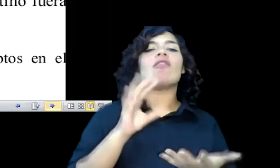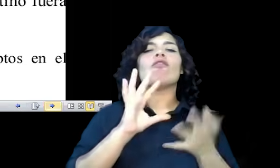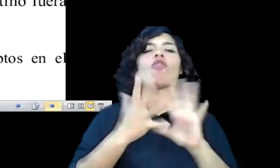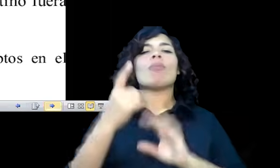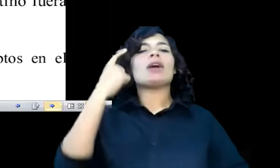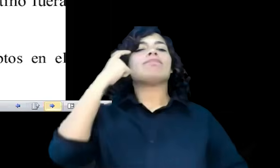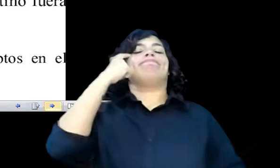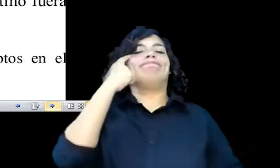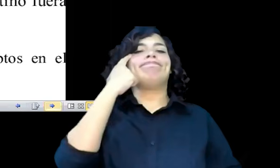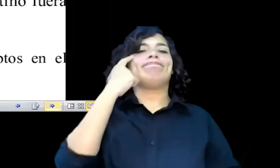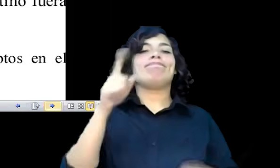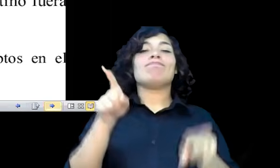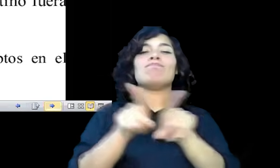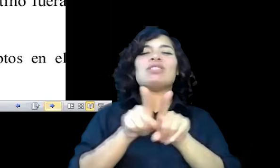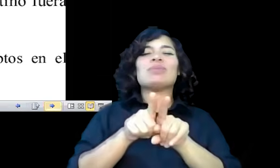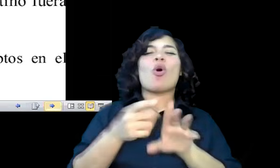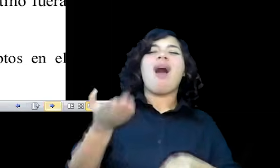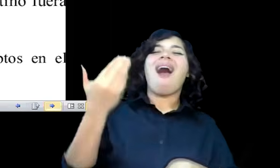la vieja